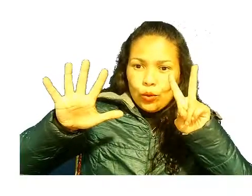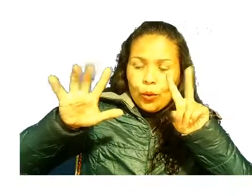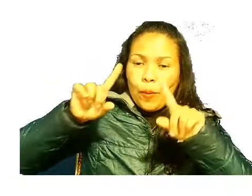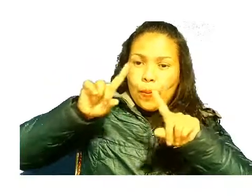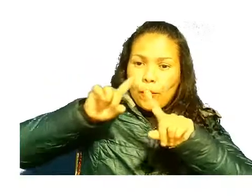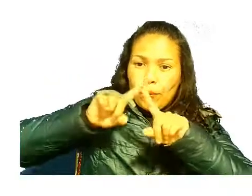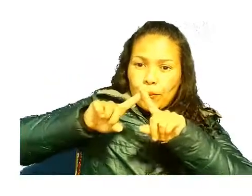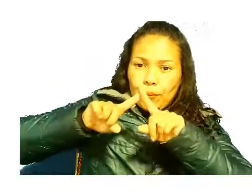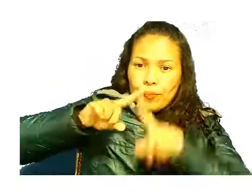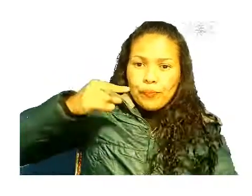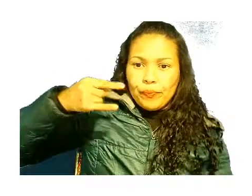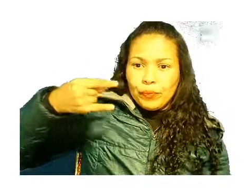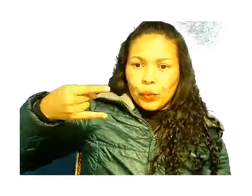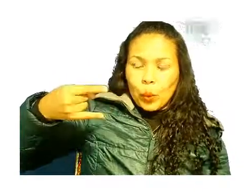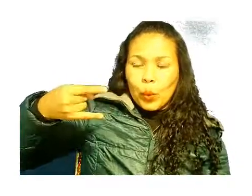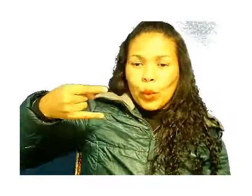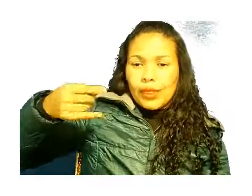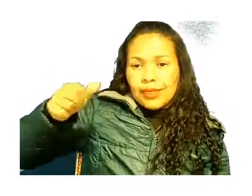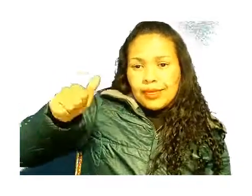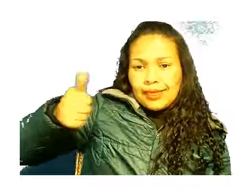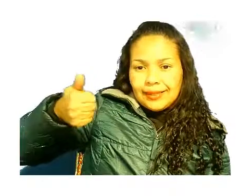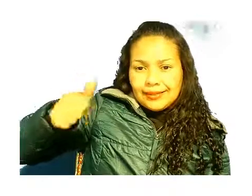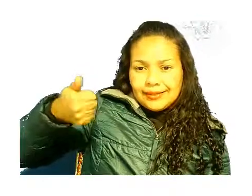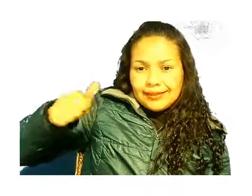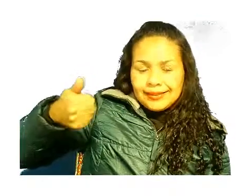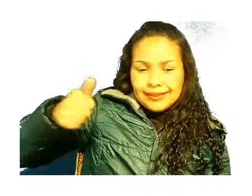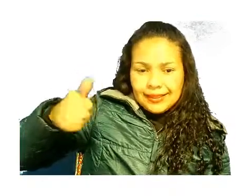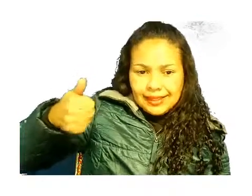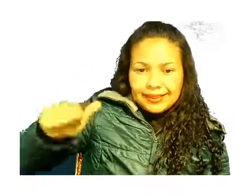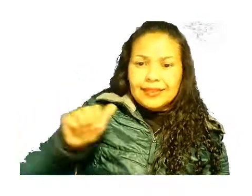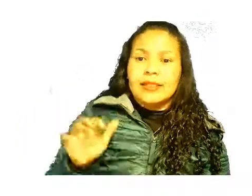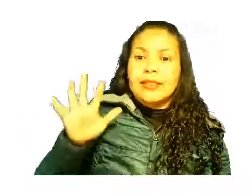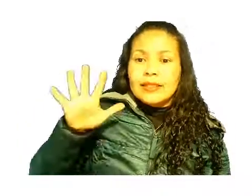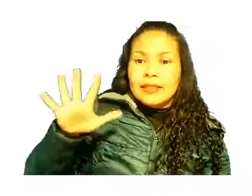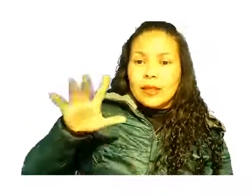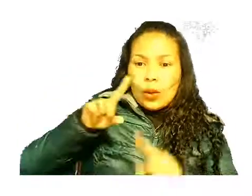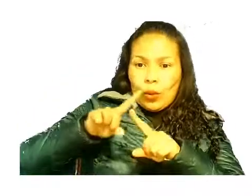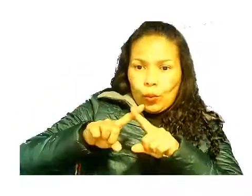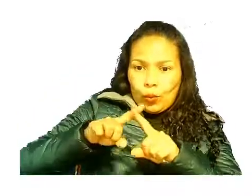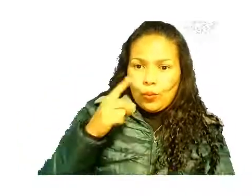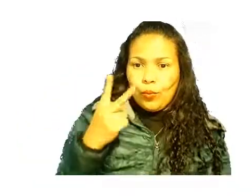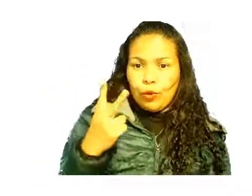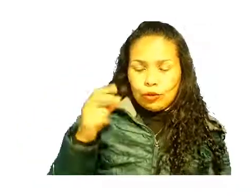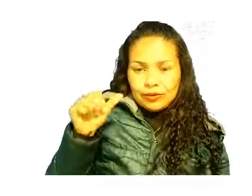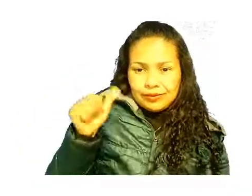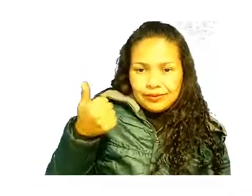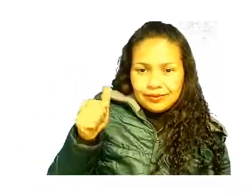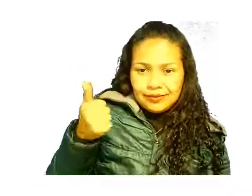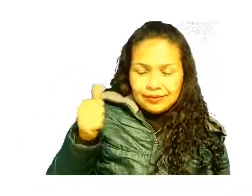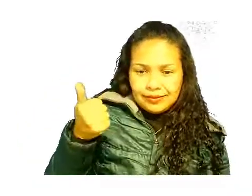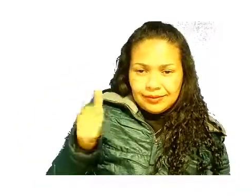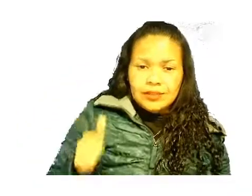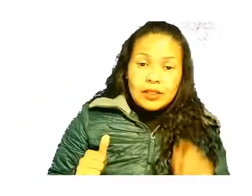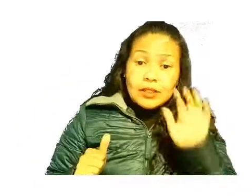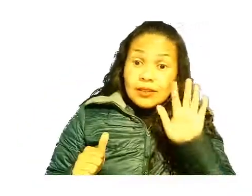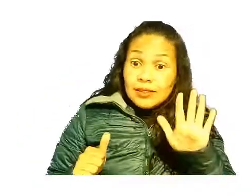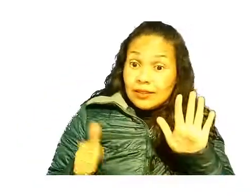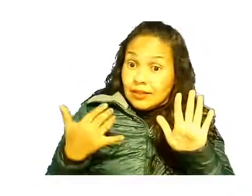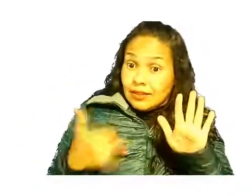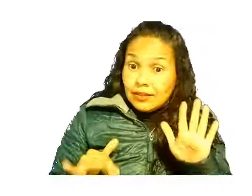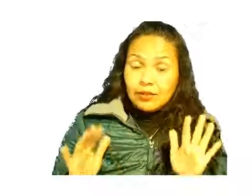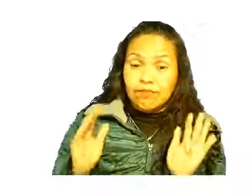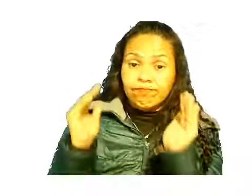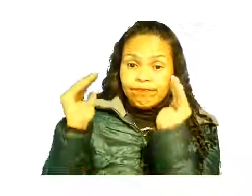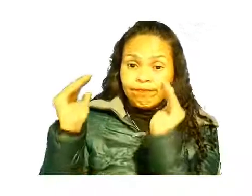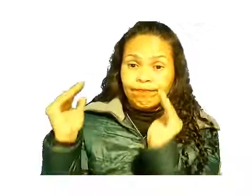multiplicarse por 2 nos daría 10. Esos son los factores, la descomposición en factores del número 10. 5 por 2, 10. Ya tenemos